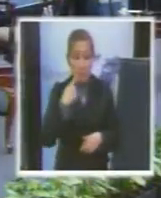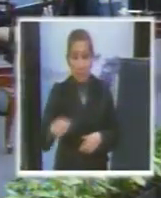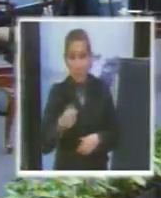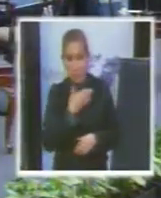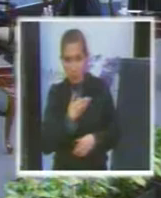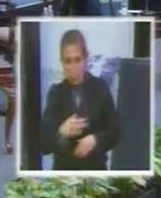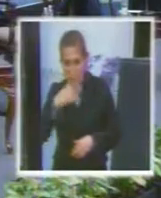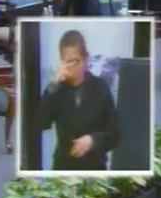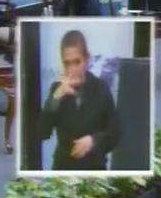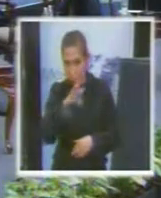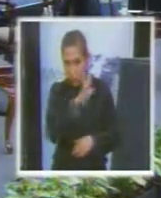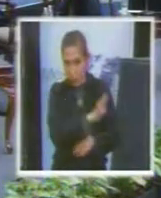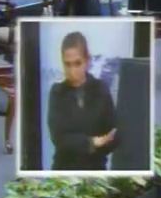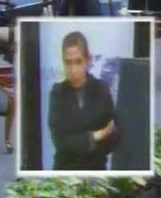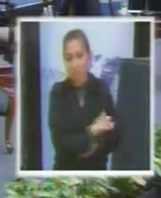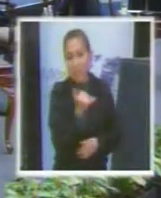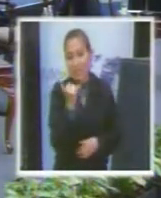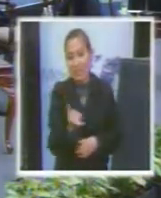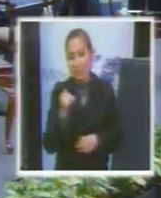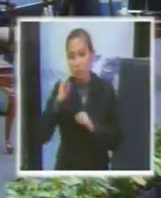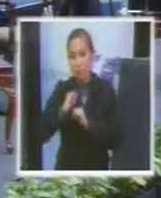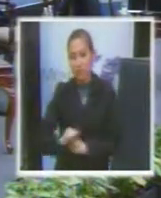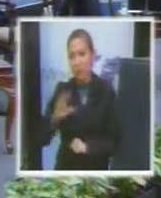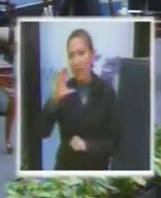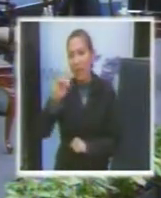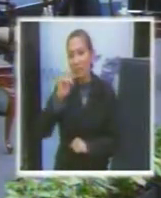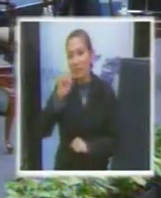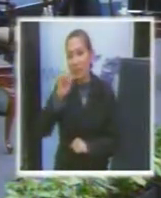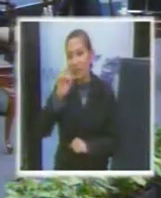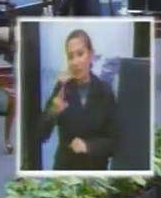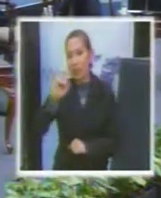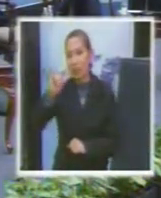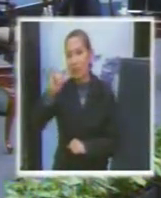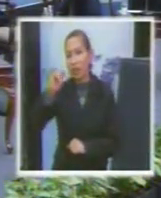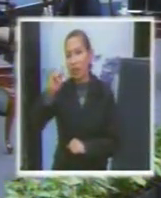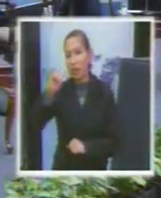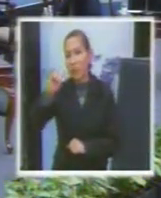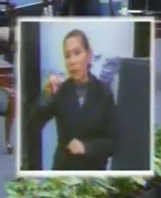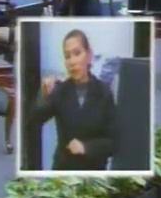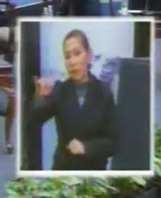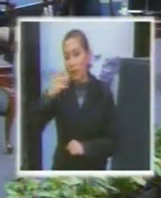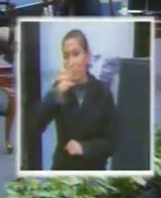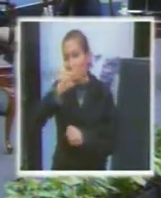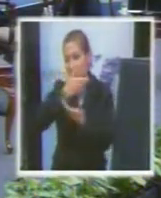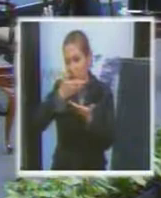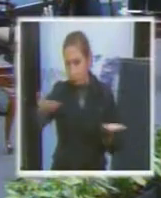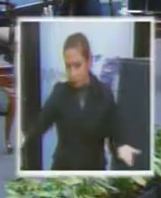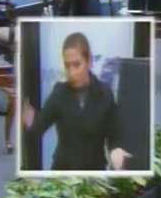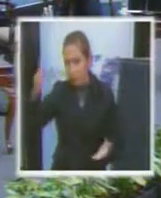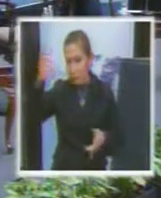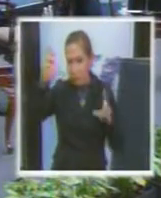de la República y del Canciller José Antonio Meade, que por mi conducto les extiende a todos ustedes un saludo muy